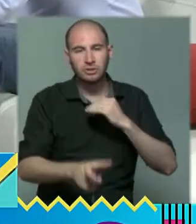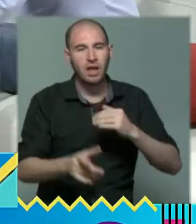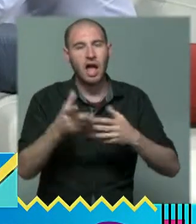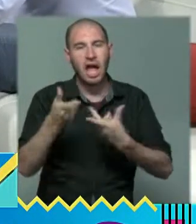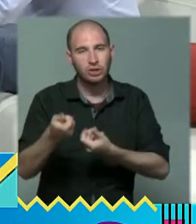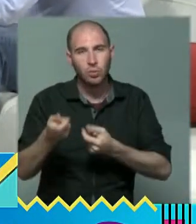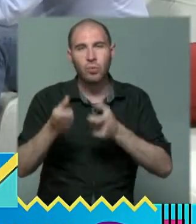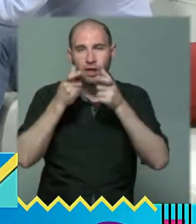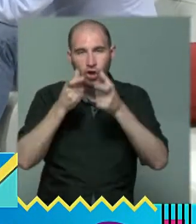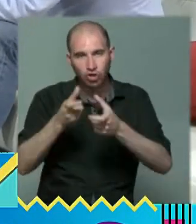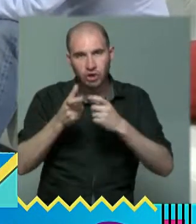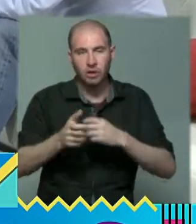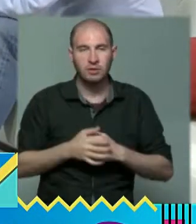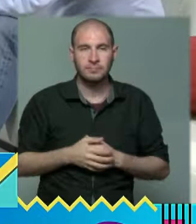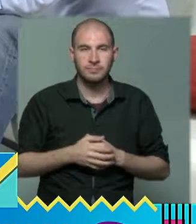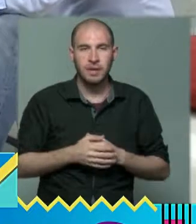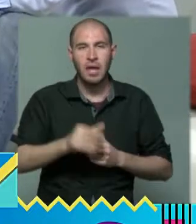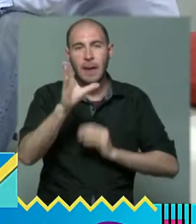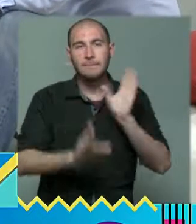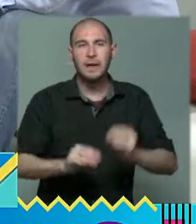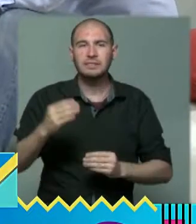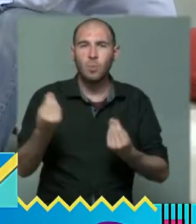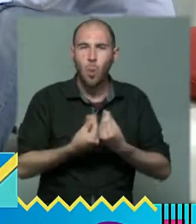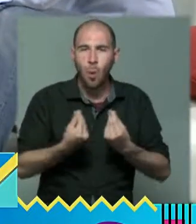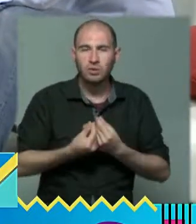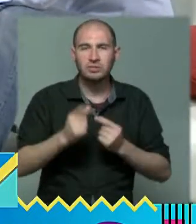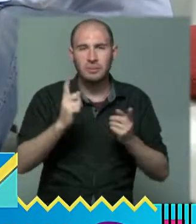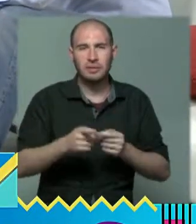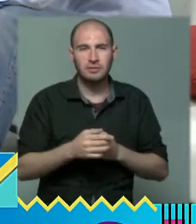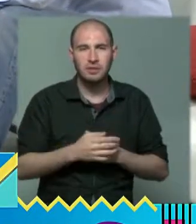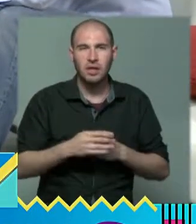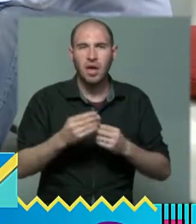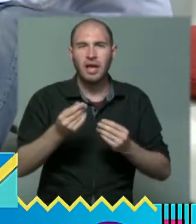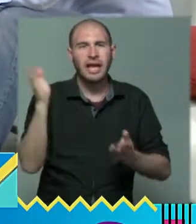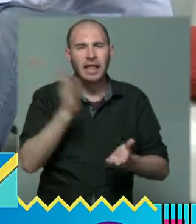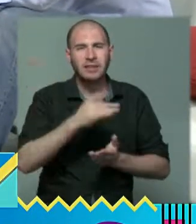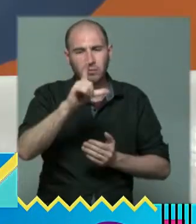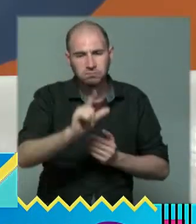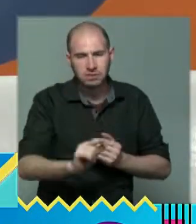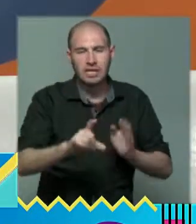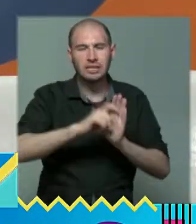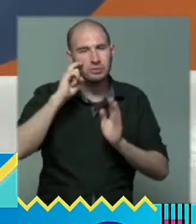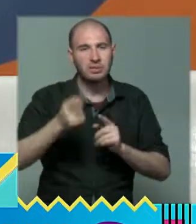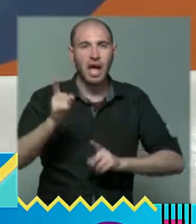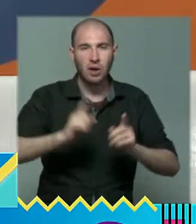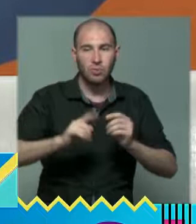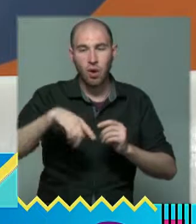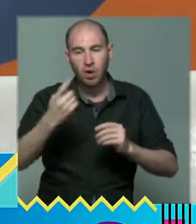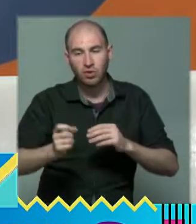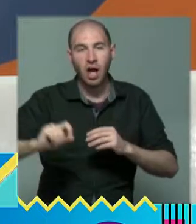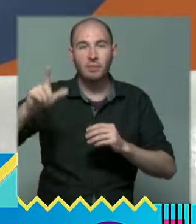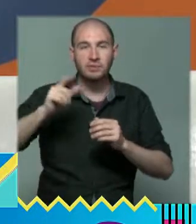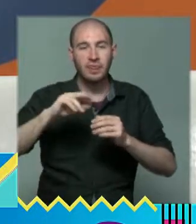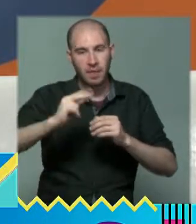contenida, controlada. Muchos países han bajado incluso los montos de pena para ciertos delitos y han aumentado las